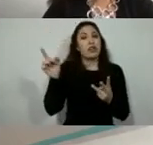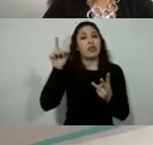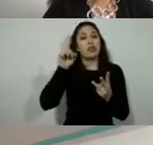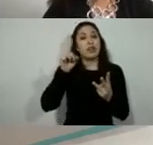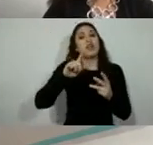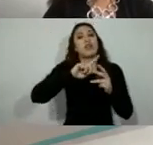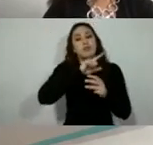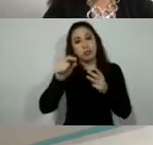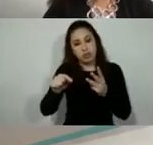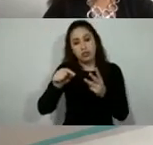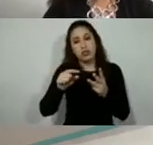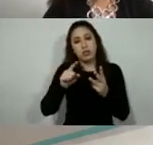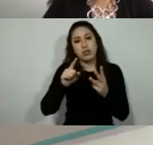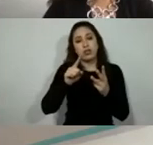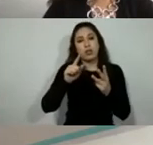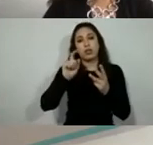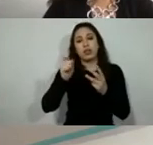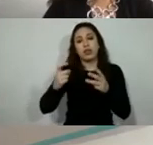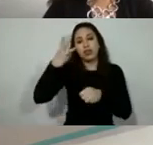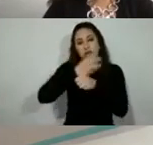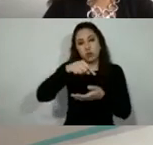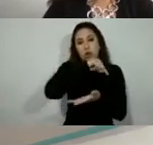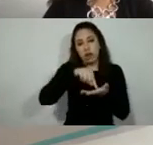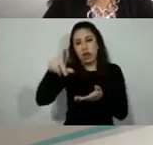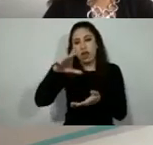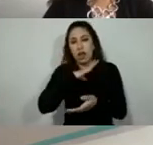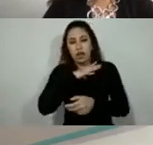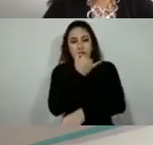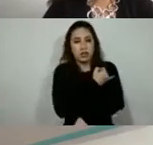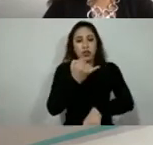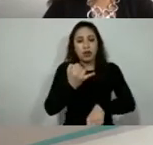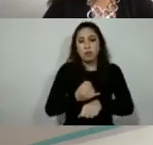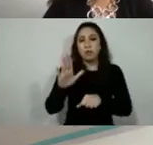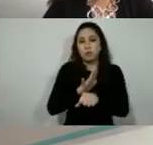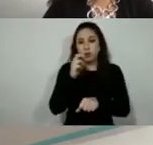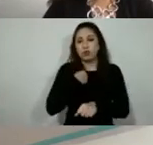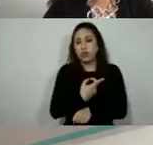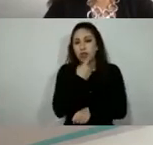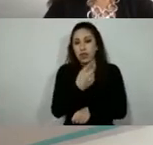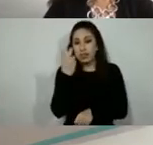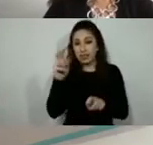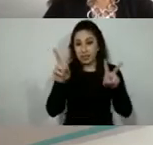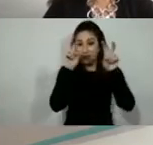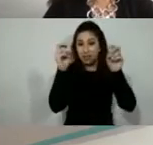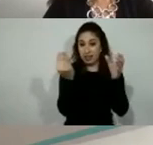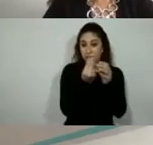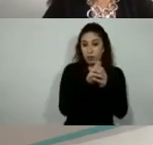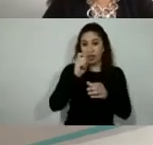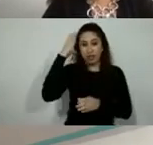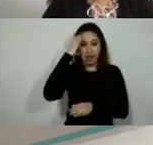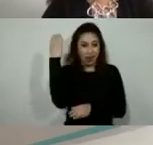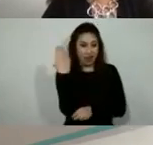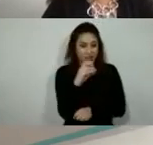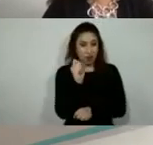manera también le decimos que tampoco en cuanto a este delito de alto impacto estamos